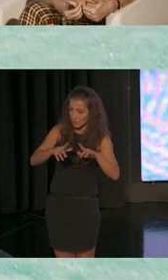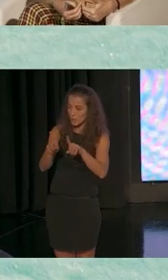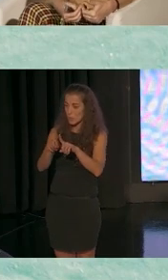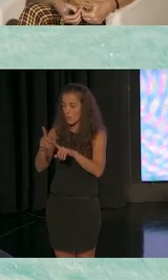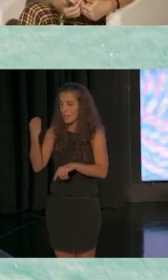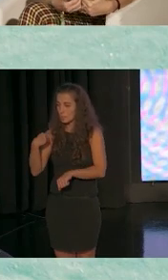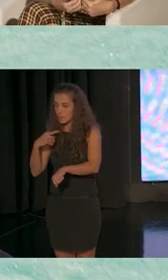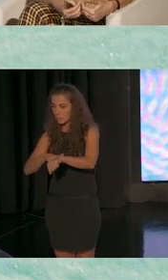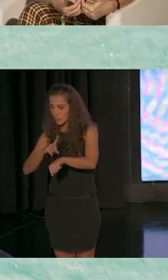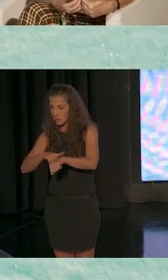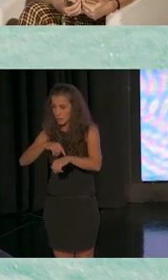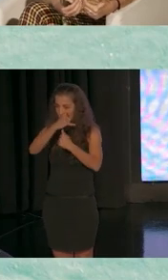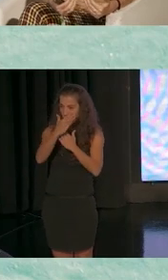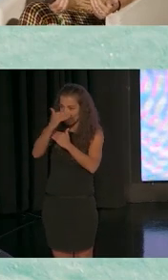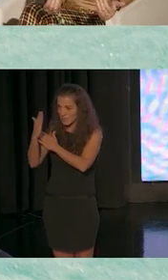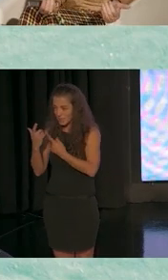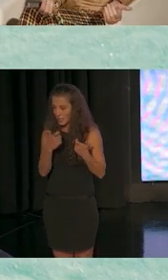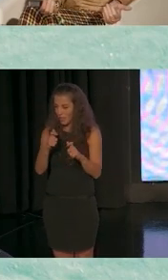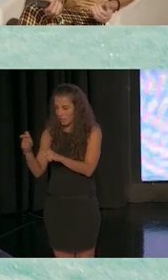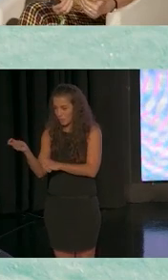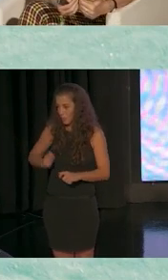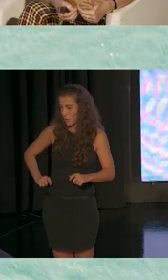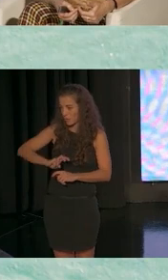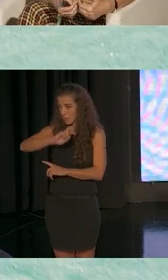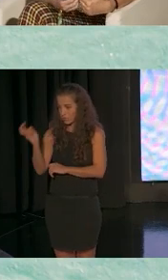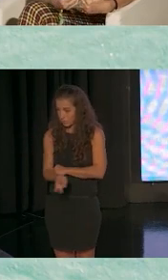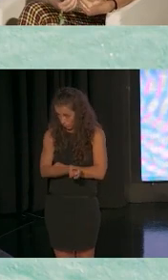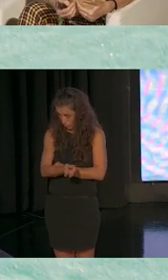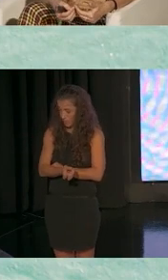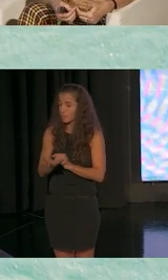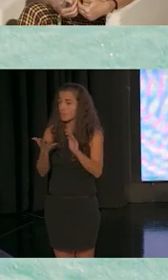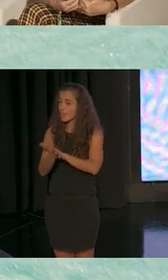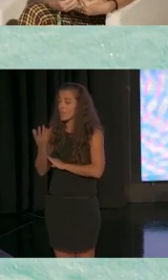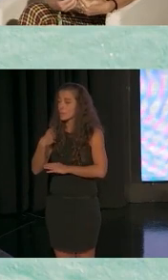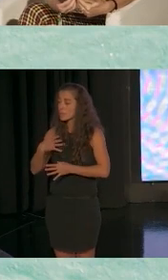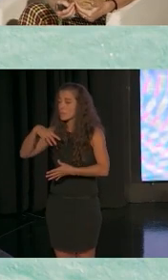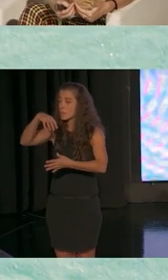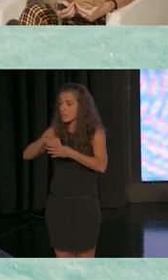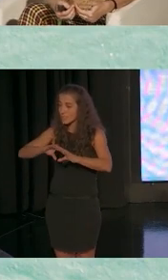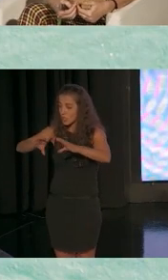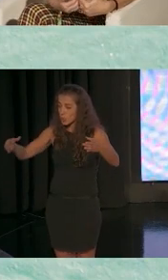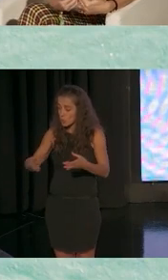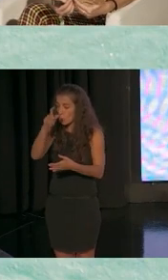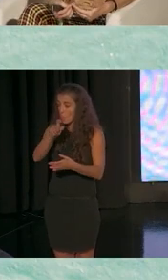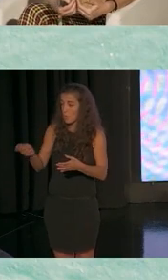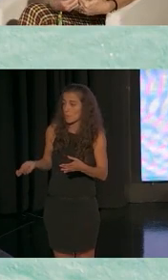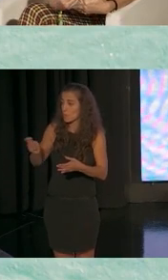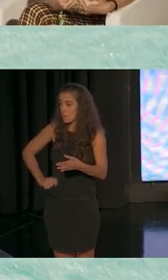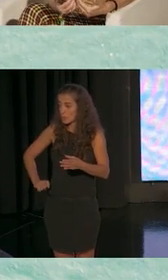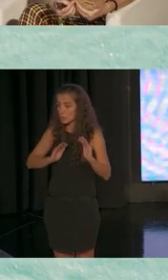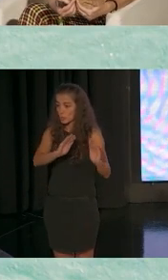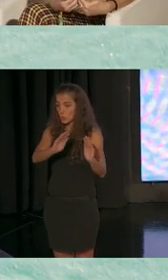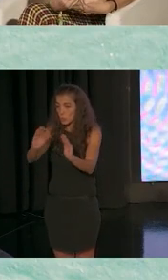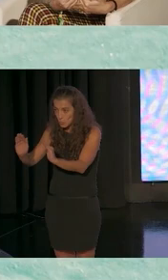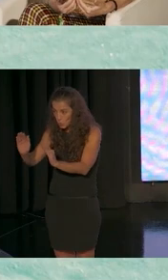simultáneamente en todos los dominios funcionales es decir que involucra Al conjunto de funciones de